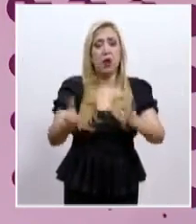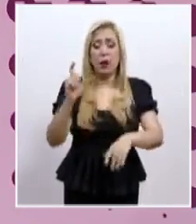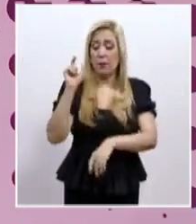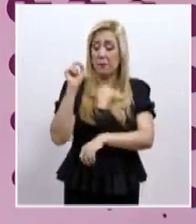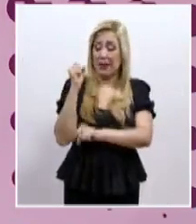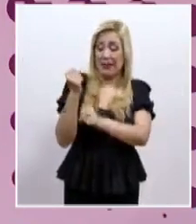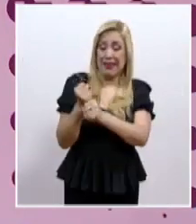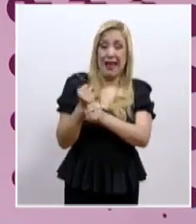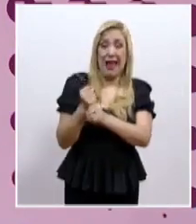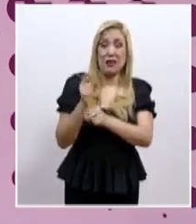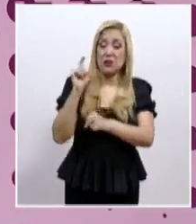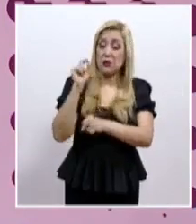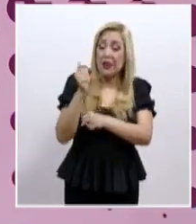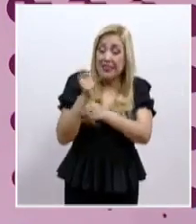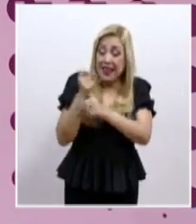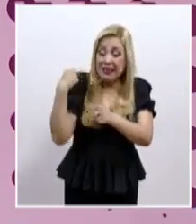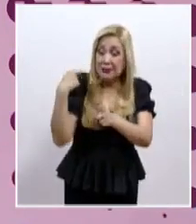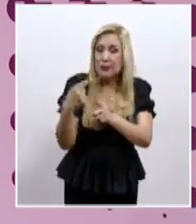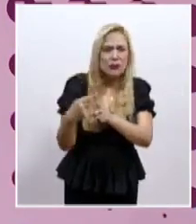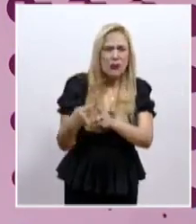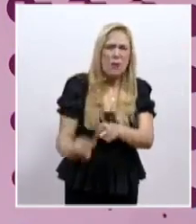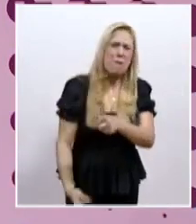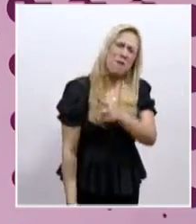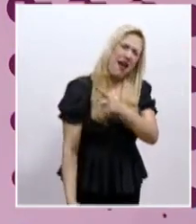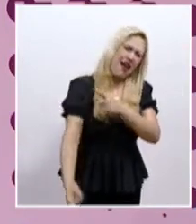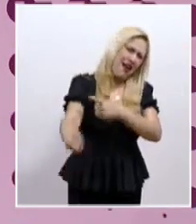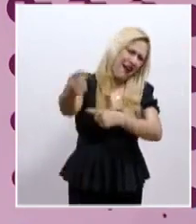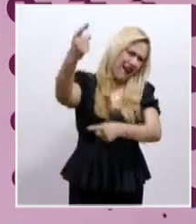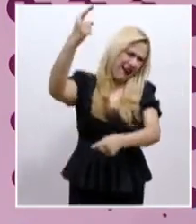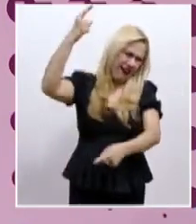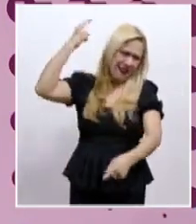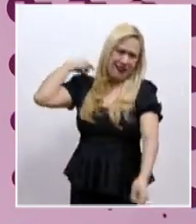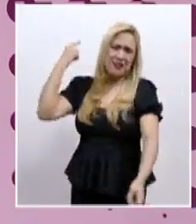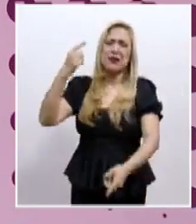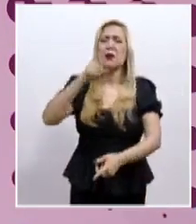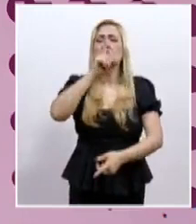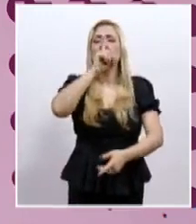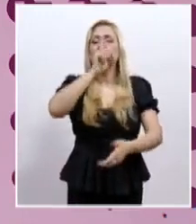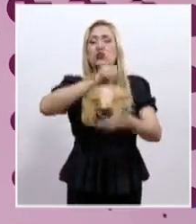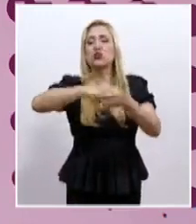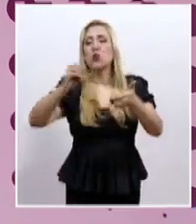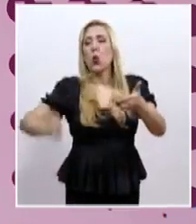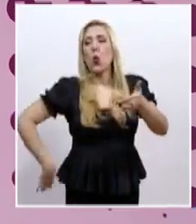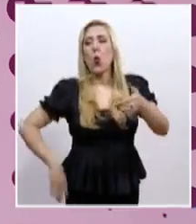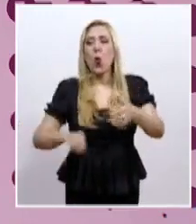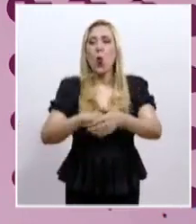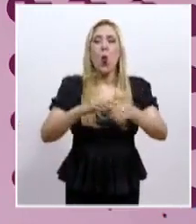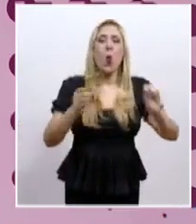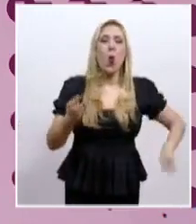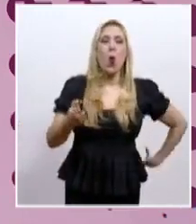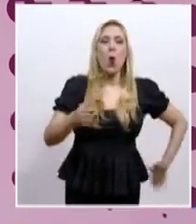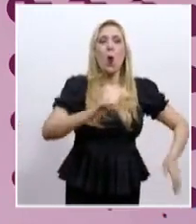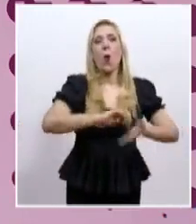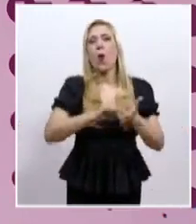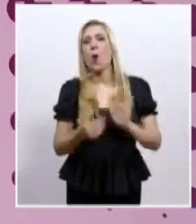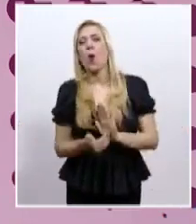años, es un tema de que no hemos tenido suficiente rendición de cuentas por décadas que nos permitan, que era un